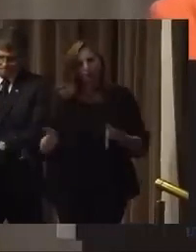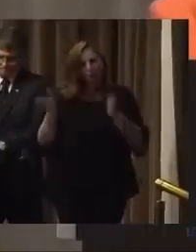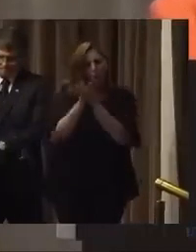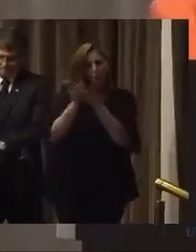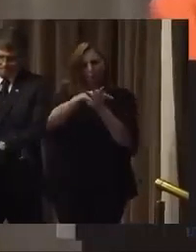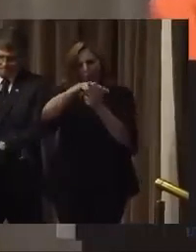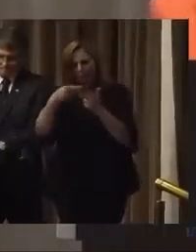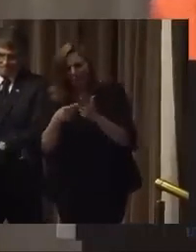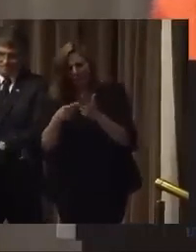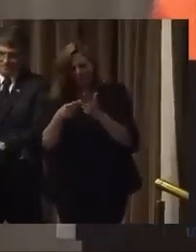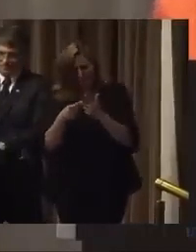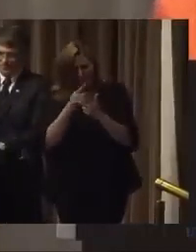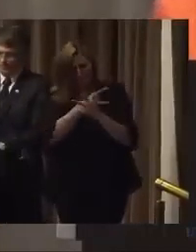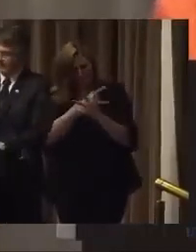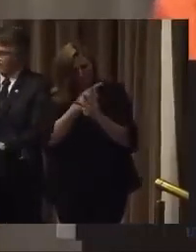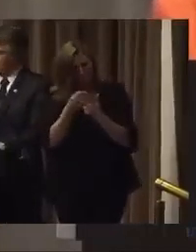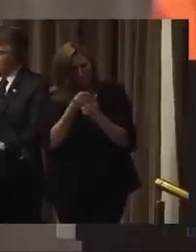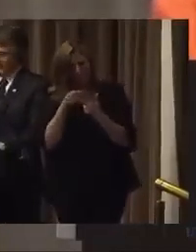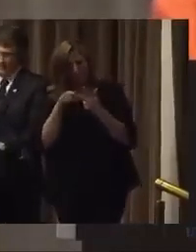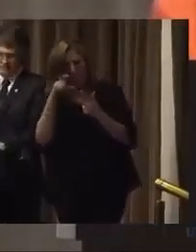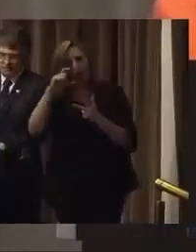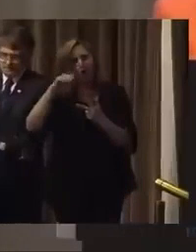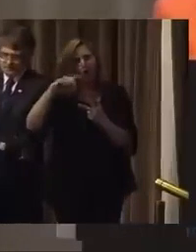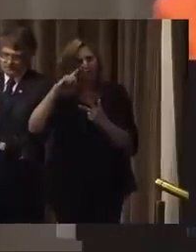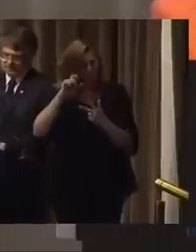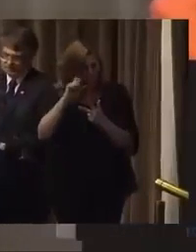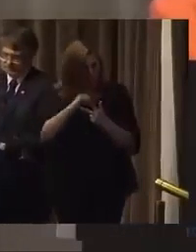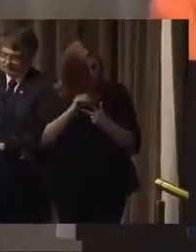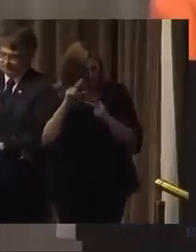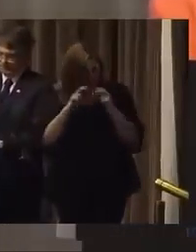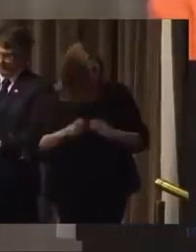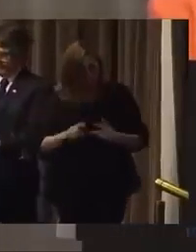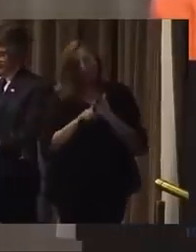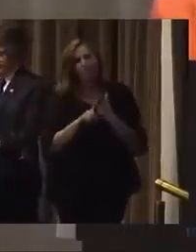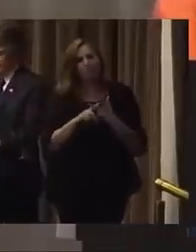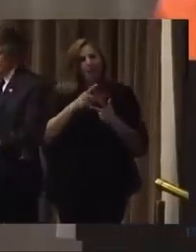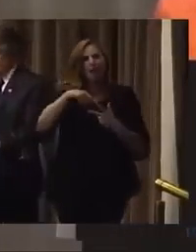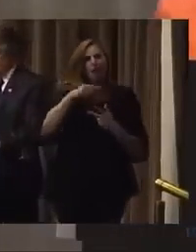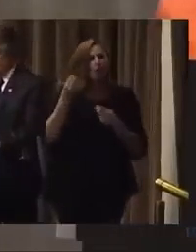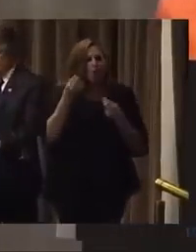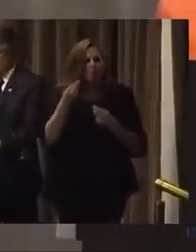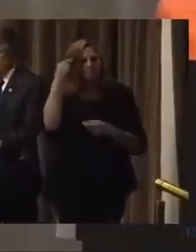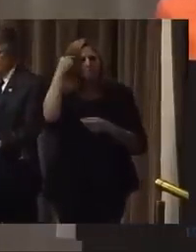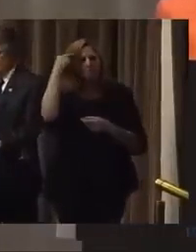plazo, pensando el urbanismo de la ciudad, pensando nuestros espacios verdes, pensando las cadenas de valor